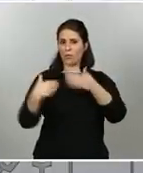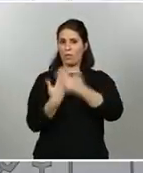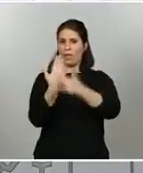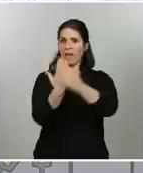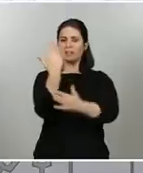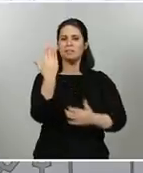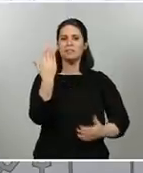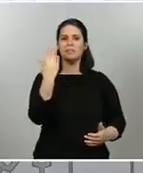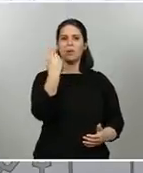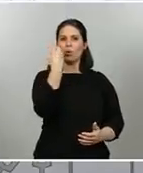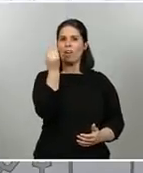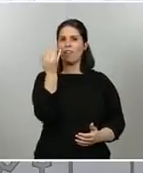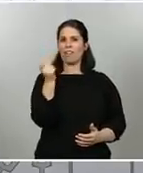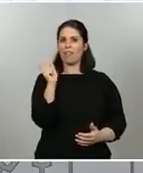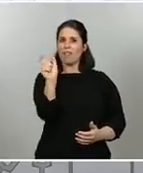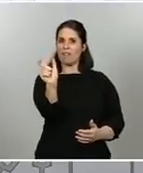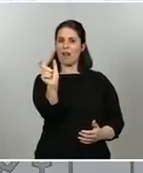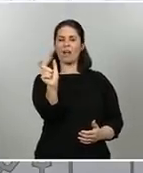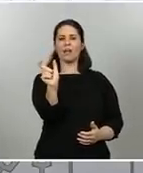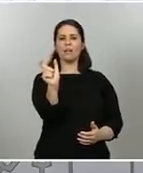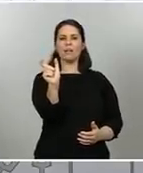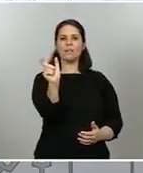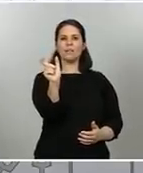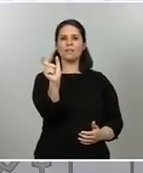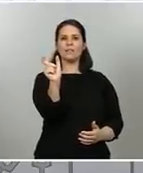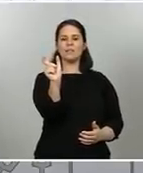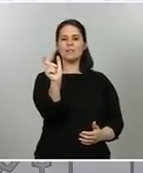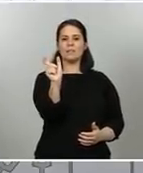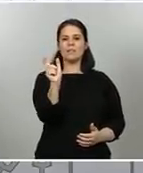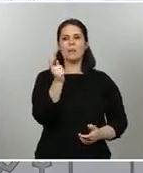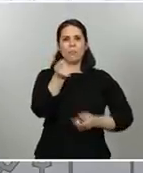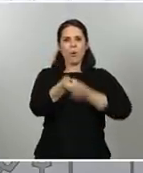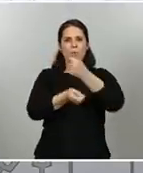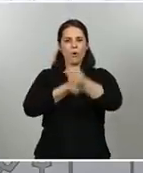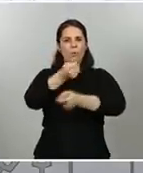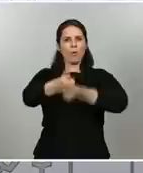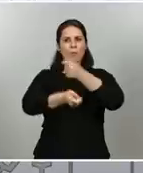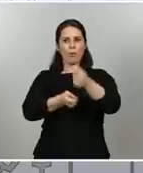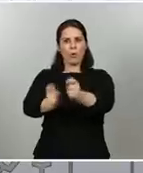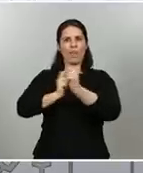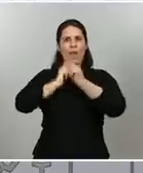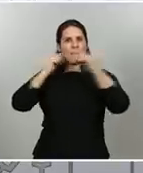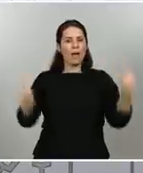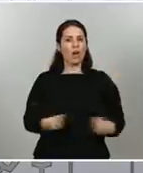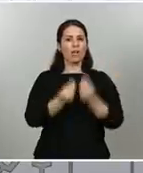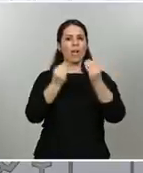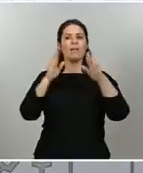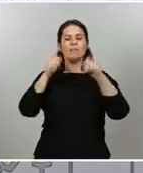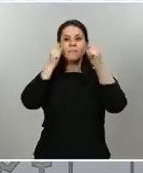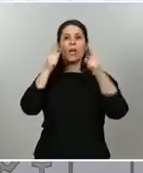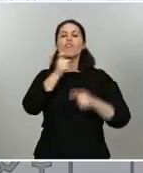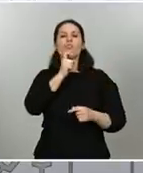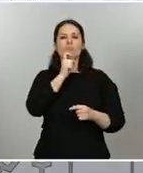nos va marcando claramente esa mejoría en la situación es la cifra de nuevas nuevas altas o de nuevos